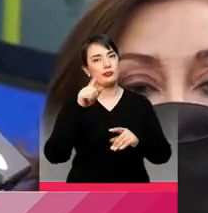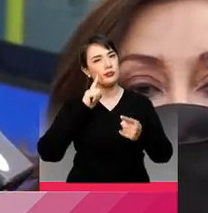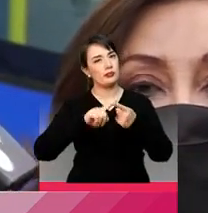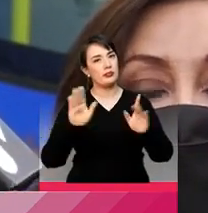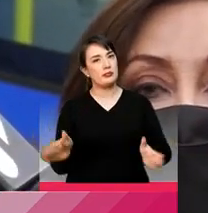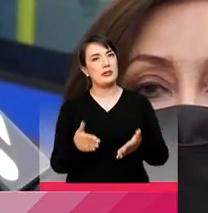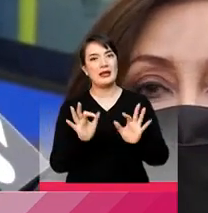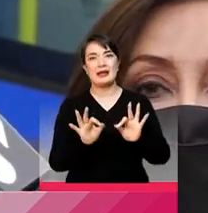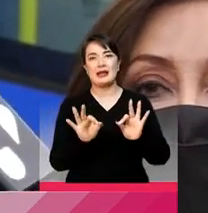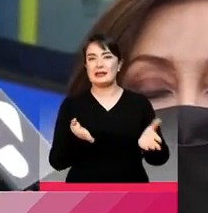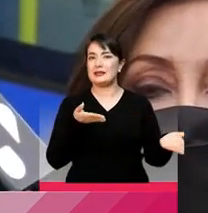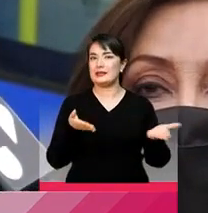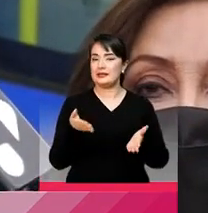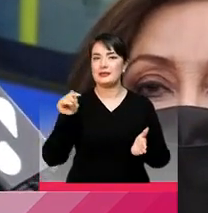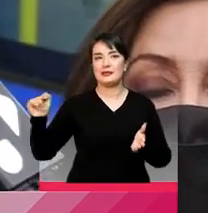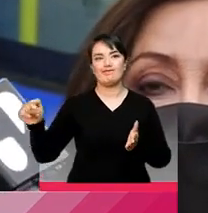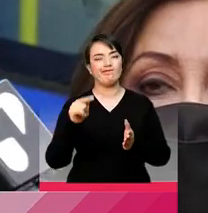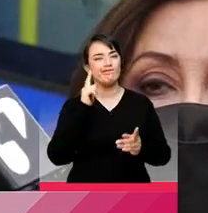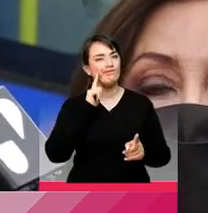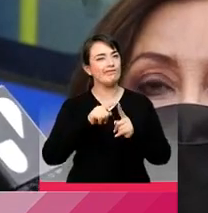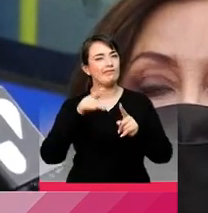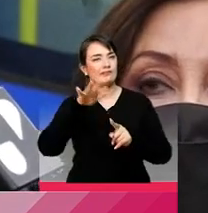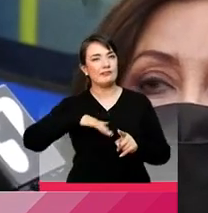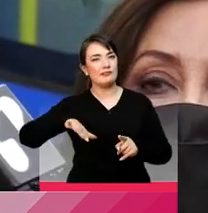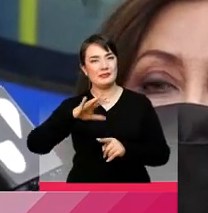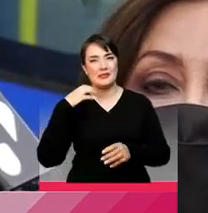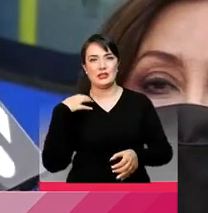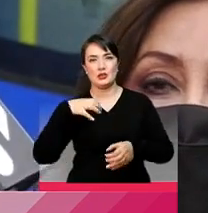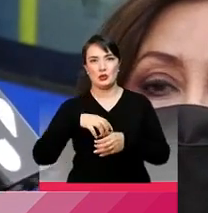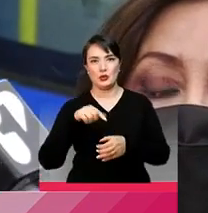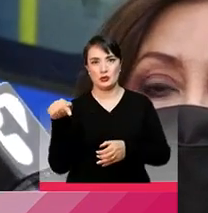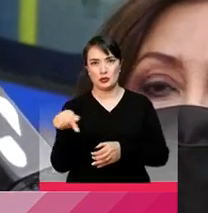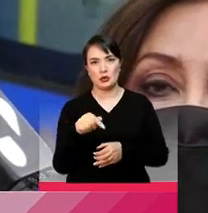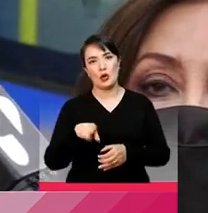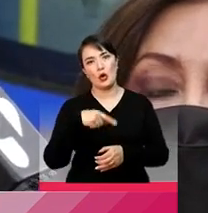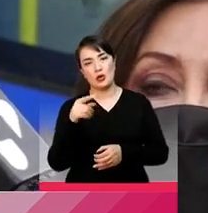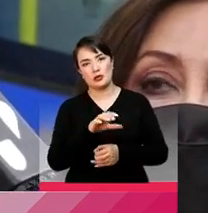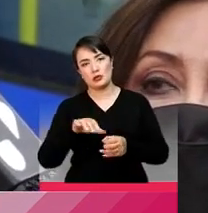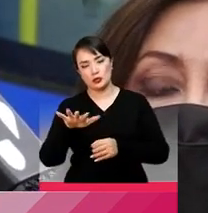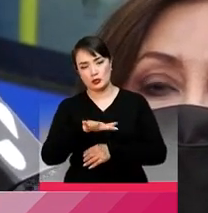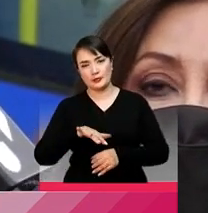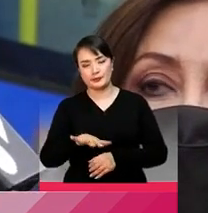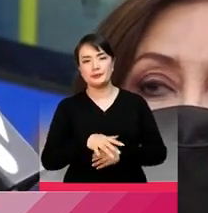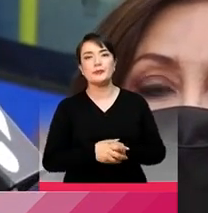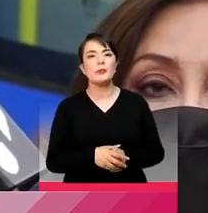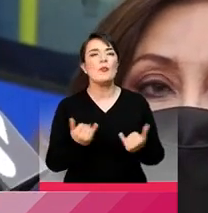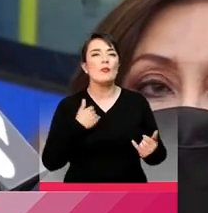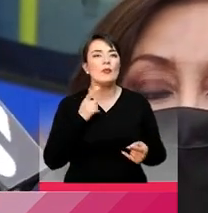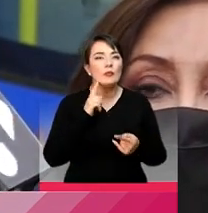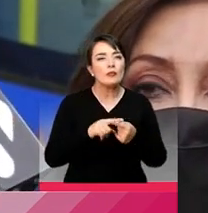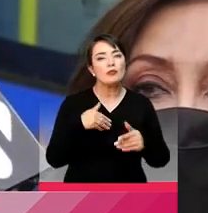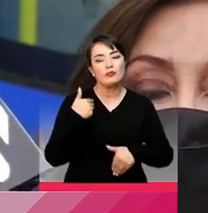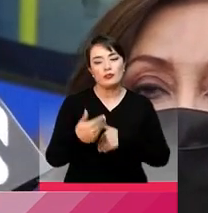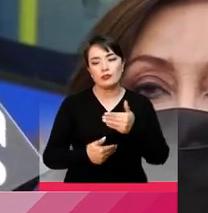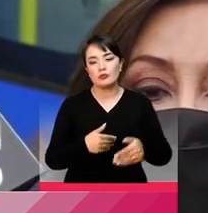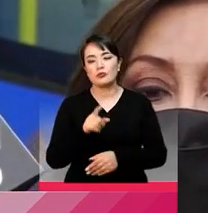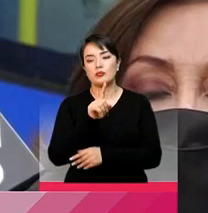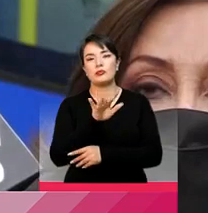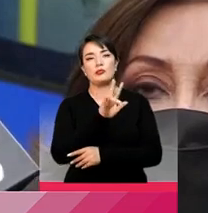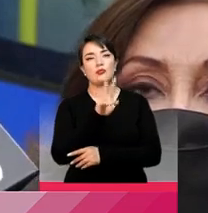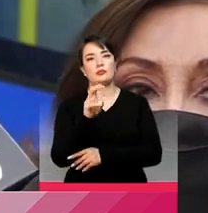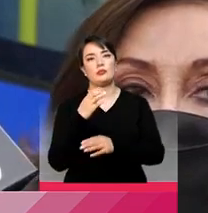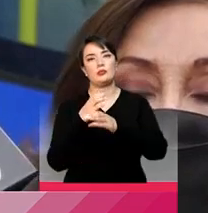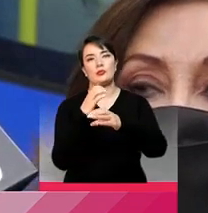del servicio que prestamos principalmente en Ciudad Bolívar y por supuesto en el resto de la ciudad. Iremos iniciando transitoriamente con 157 buses que nos